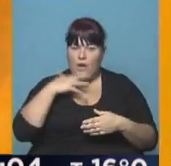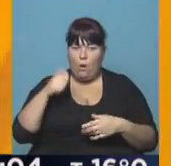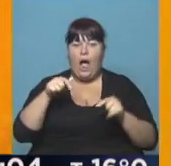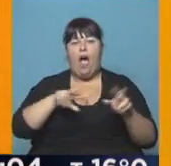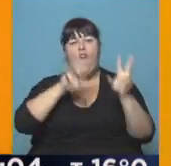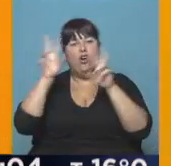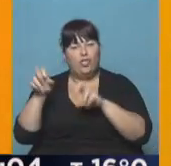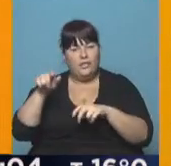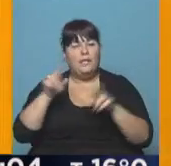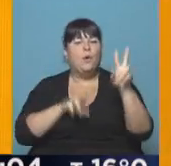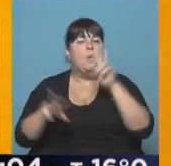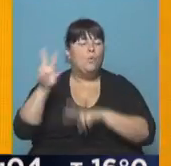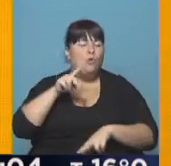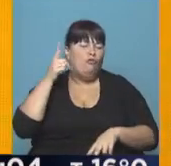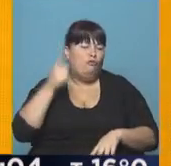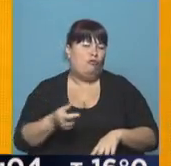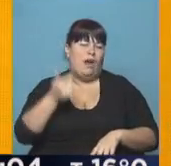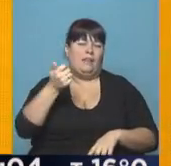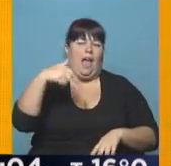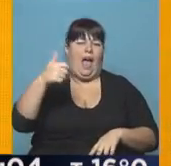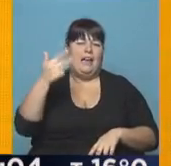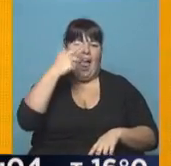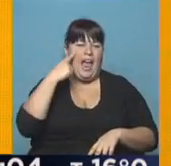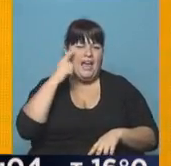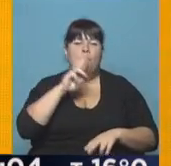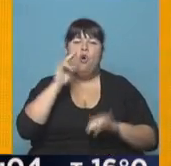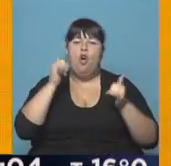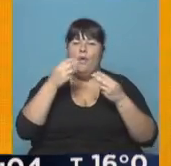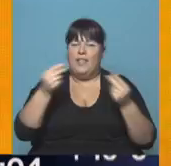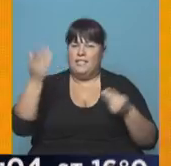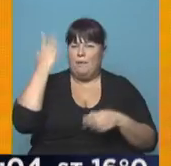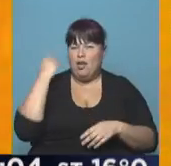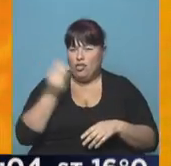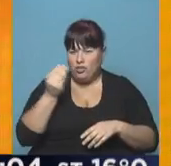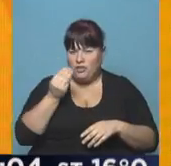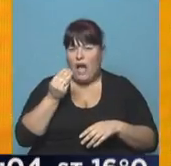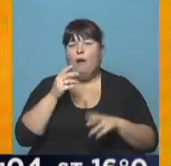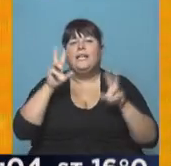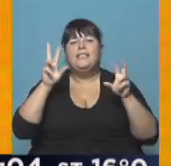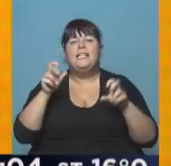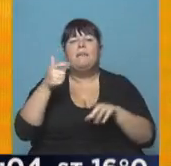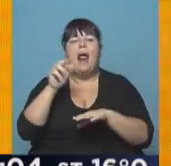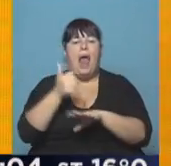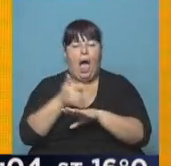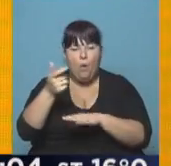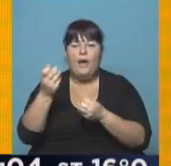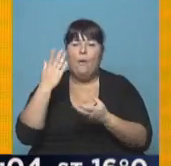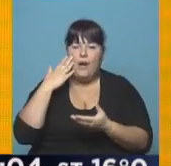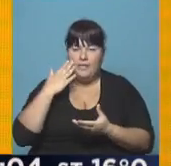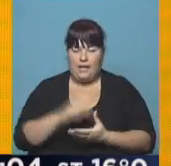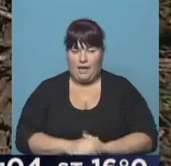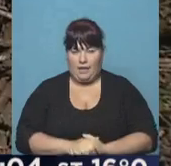Cambiamos ahora de tema. La búsqueda intensa de Anahí Benítez, la adolescente que desapareció el sábado, con el tema Laura Maiocchi. Laura, buenas